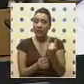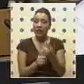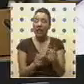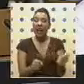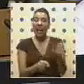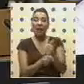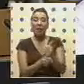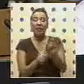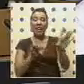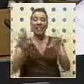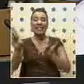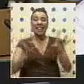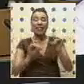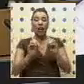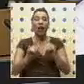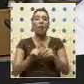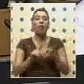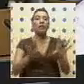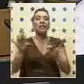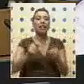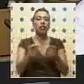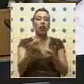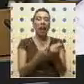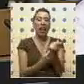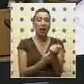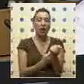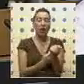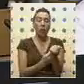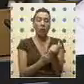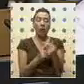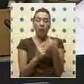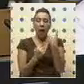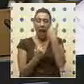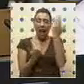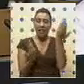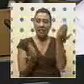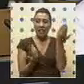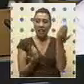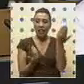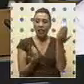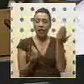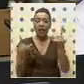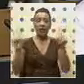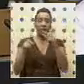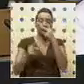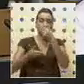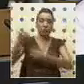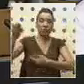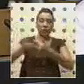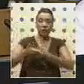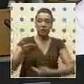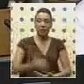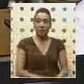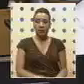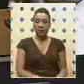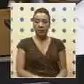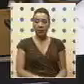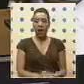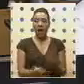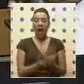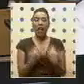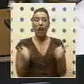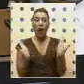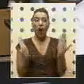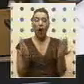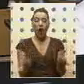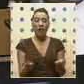reemplazaron la selección académica por la selección socioeconómica, como lo hemos visto en escándalos por los medios de comunicación en los últimos días. Existe una